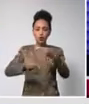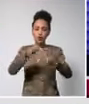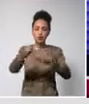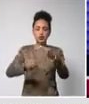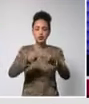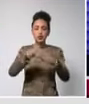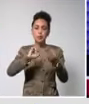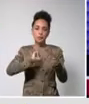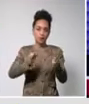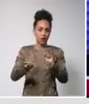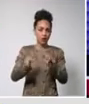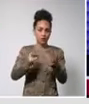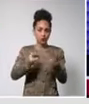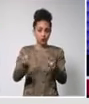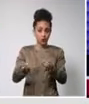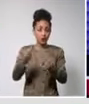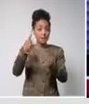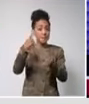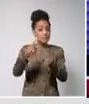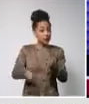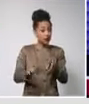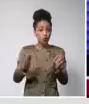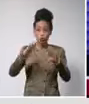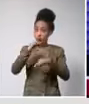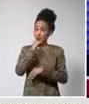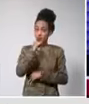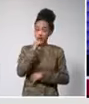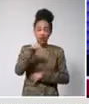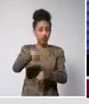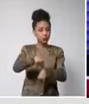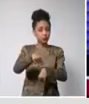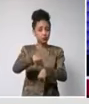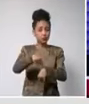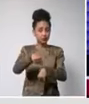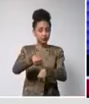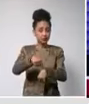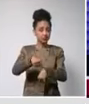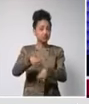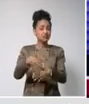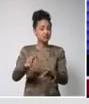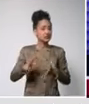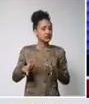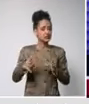control, pero que indiscutiblemente en estos momentos es compleja.